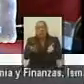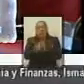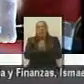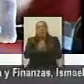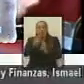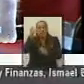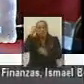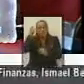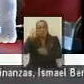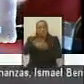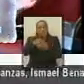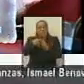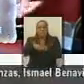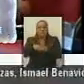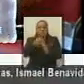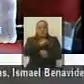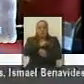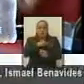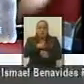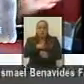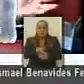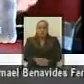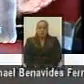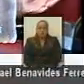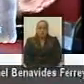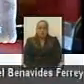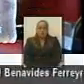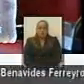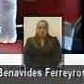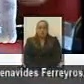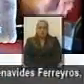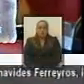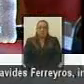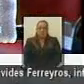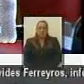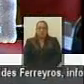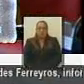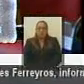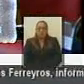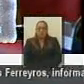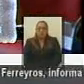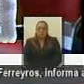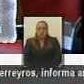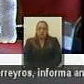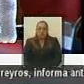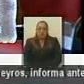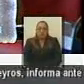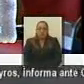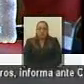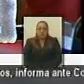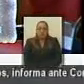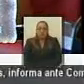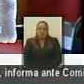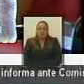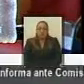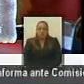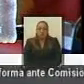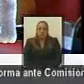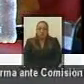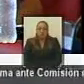relación igualitaria entre ministros, viceministros y habitantes. Tenemos que pedir la